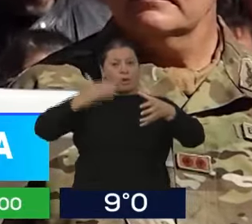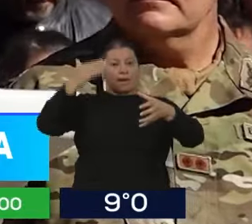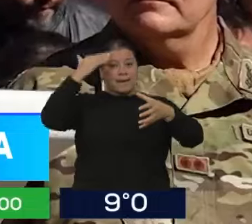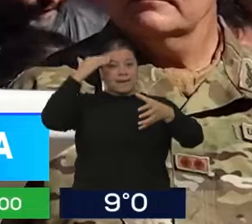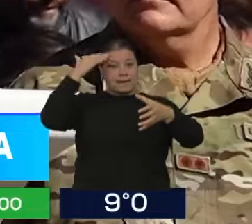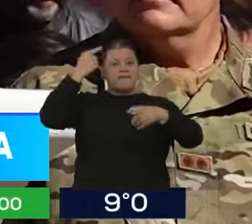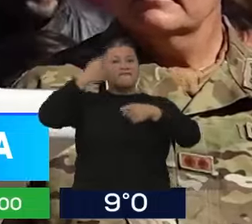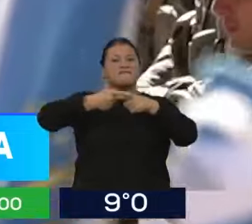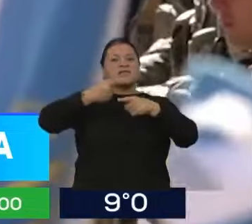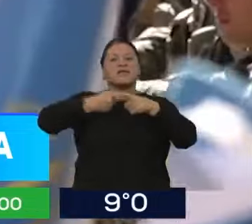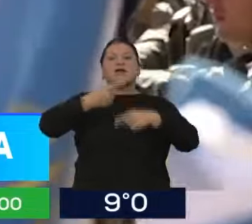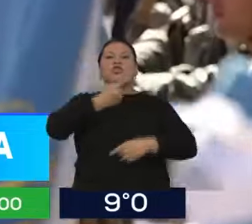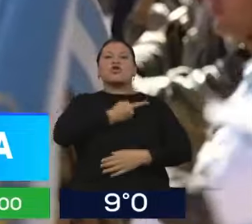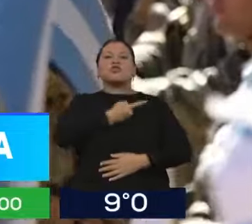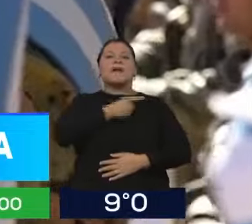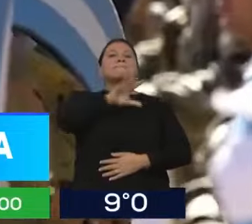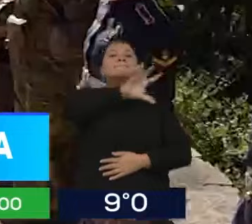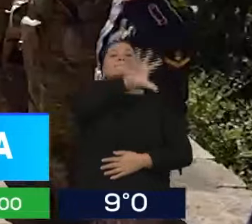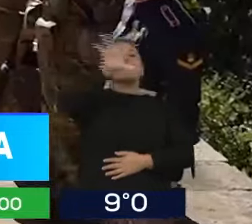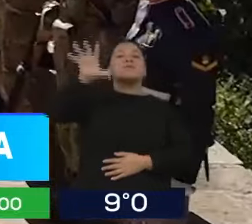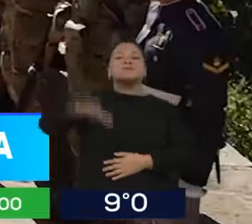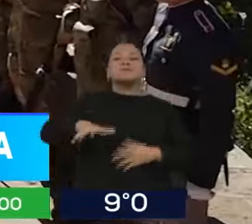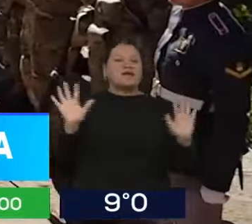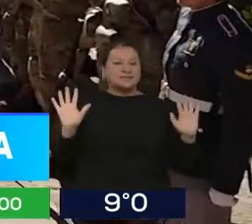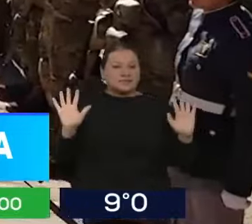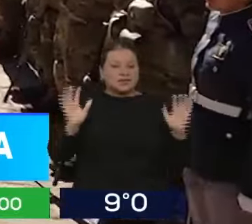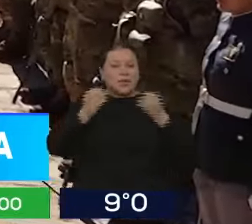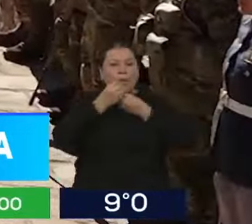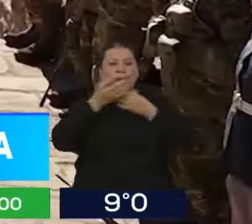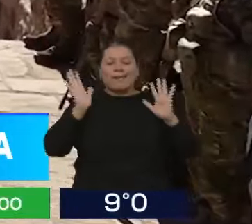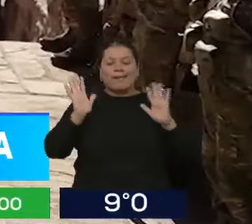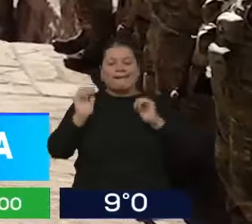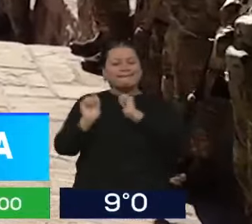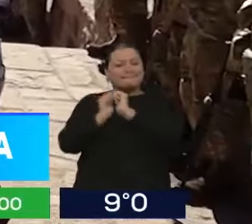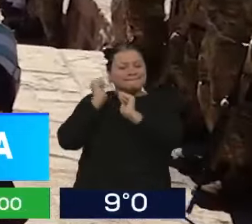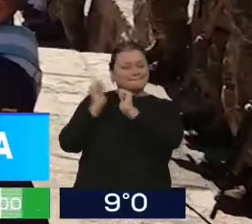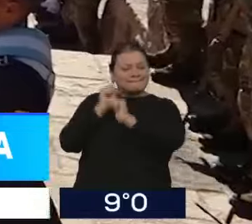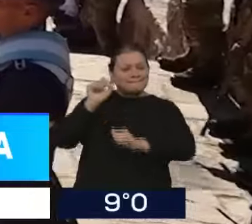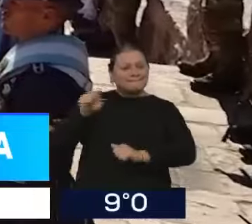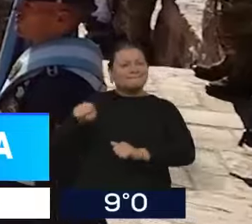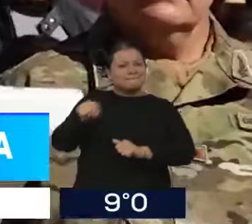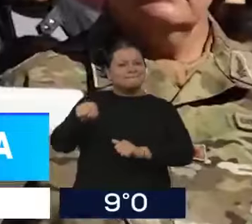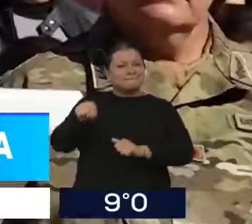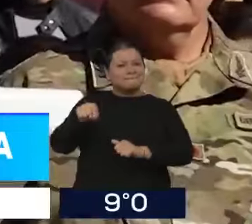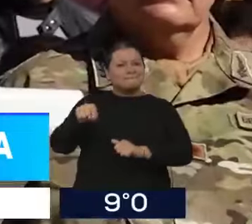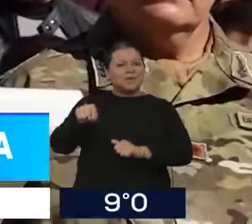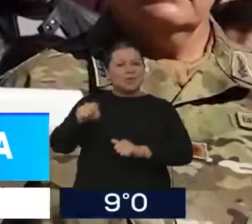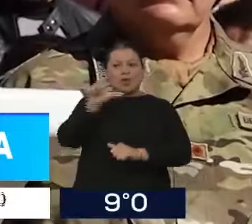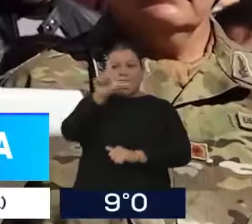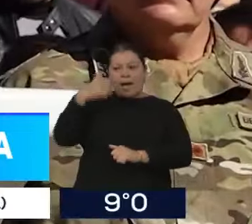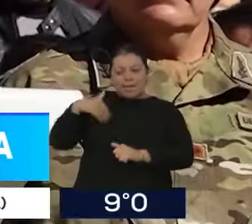Armadas en el interior del país. Su historia rica en el primer tiempo de constitución del